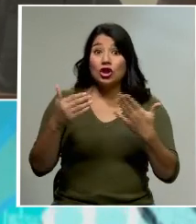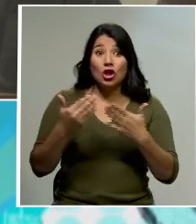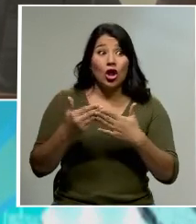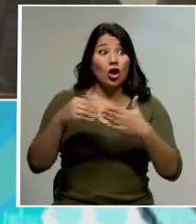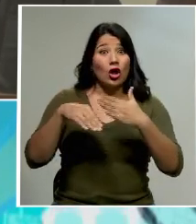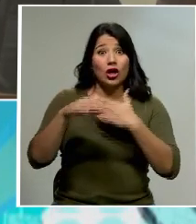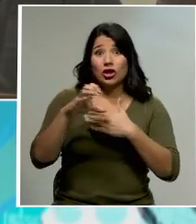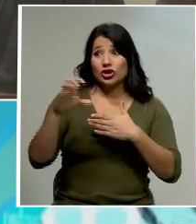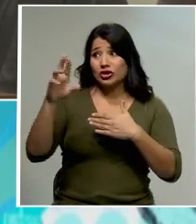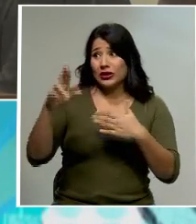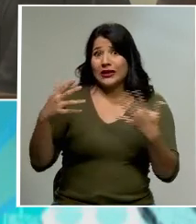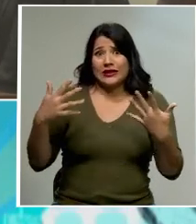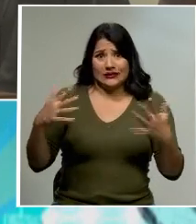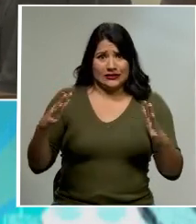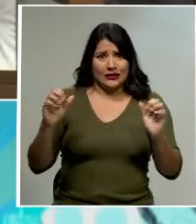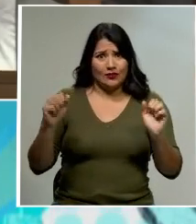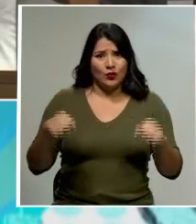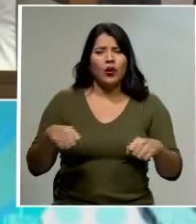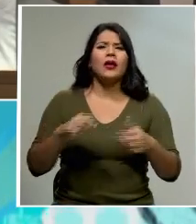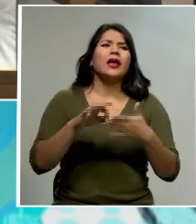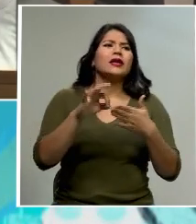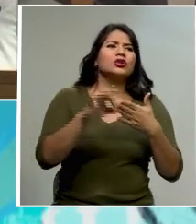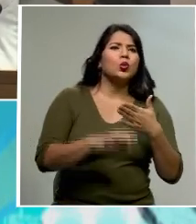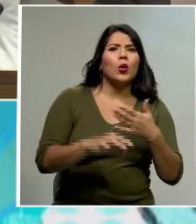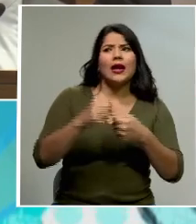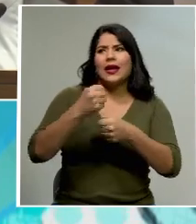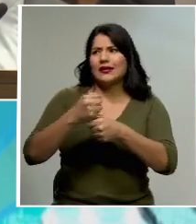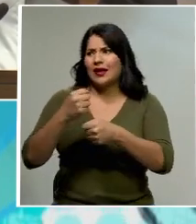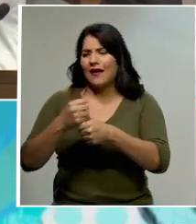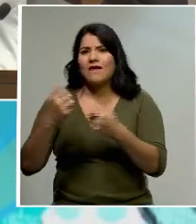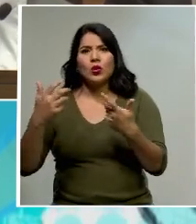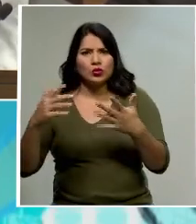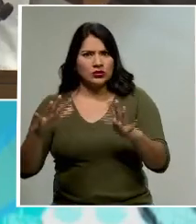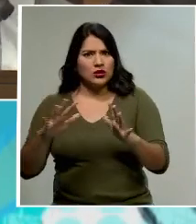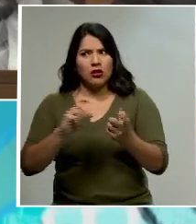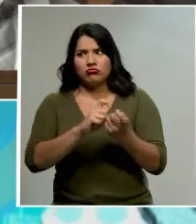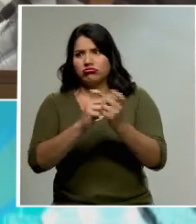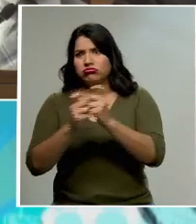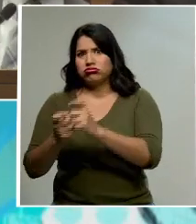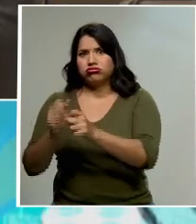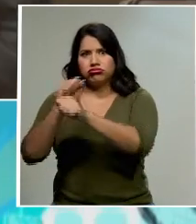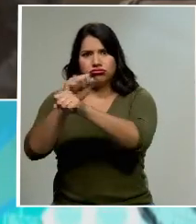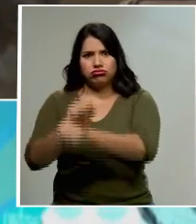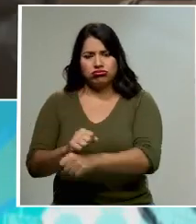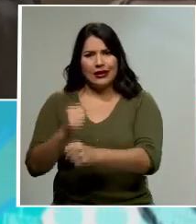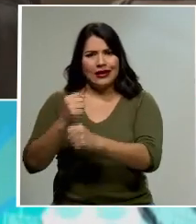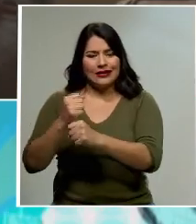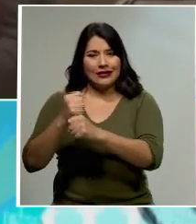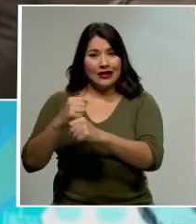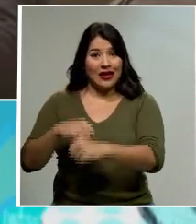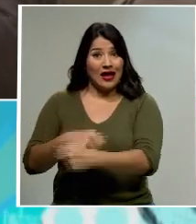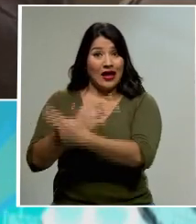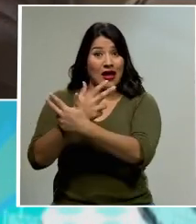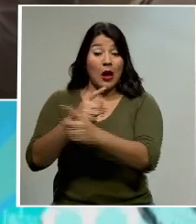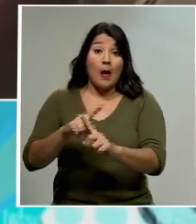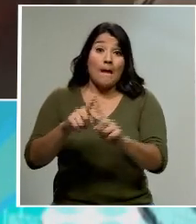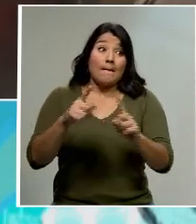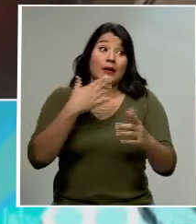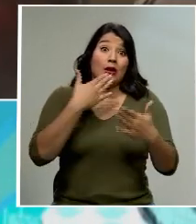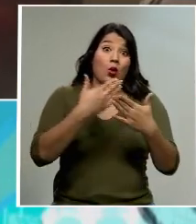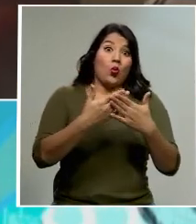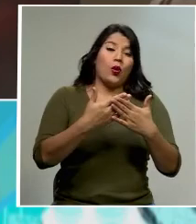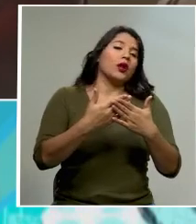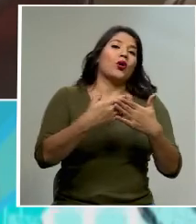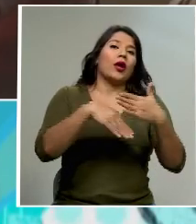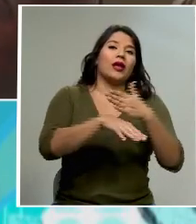escuelas, lo que son los trabajos, realmente todo el mundo se ha tenido que acostumbrar a un tema de la virtualidad, pero bueno, en el Congreso no